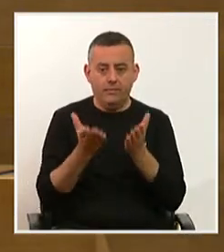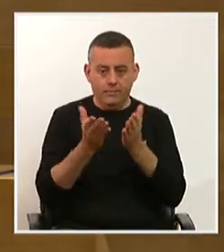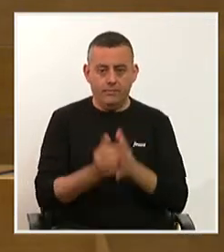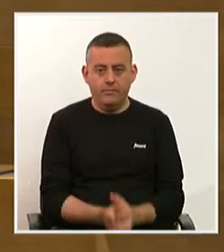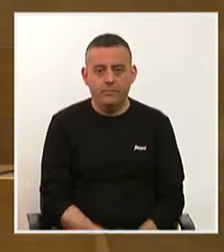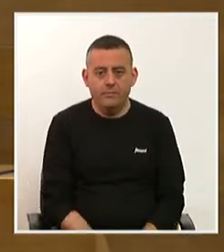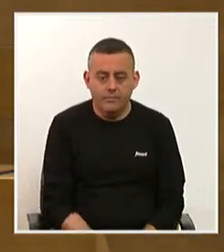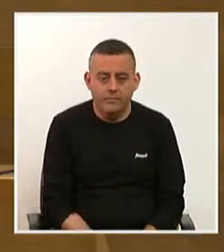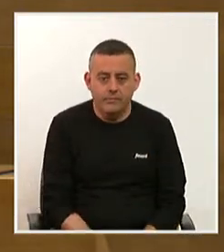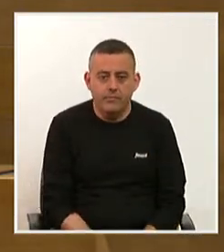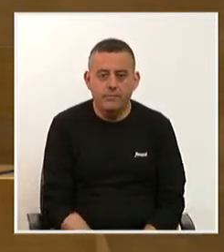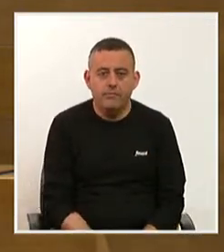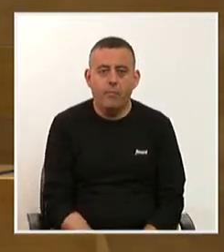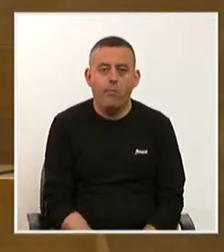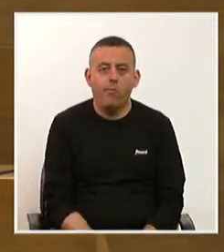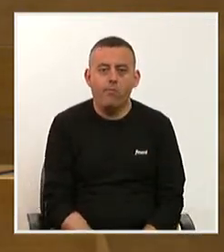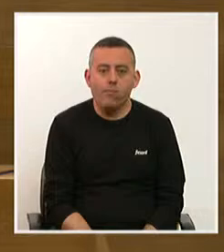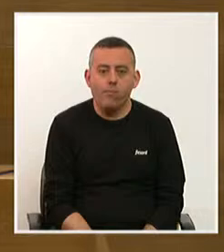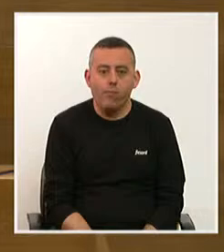que